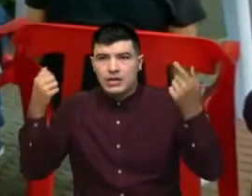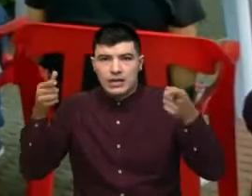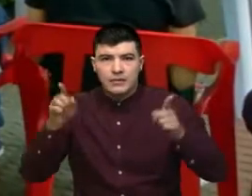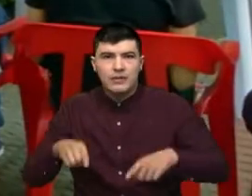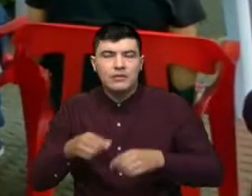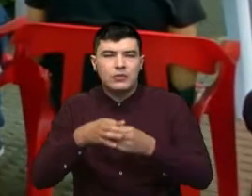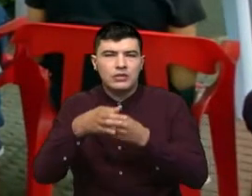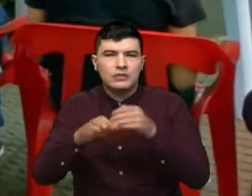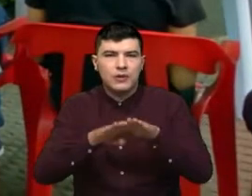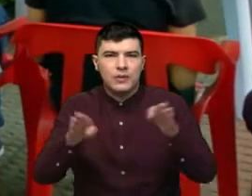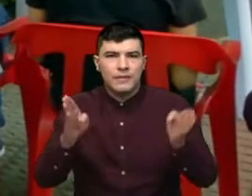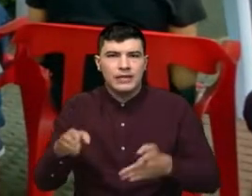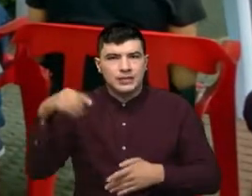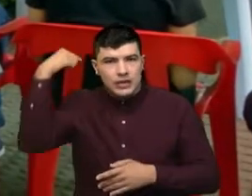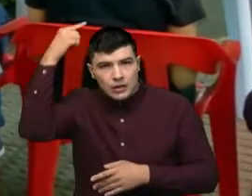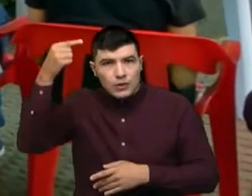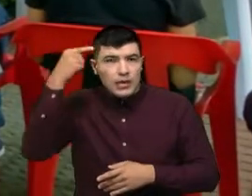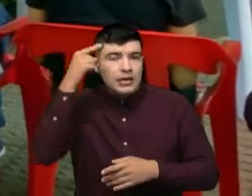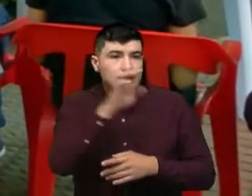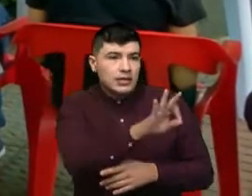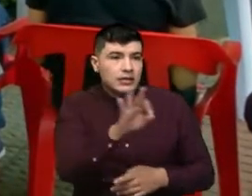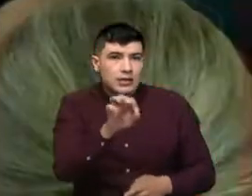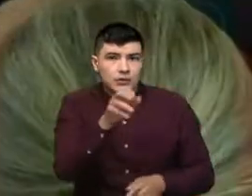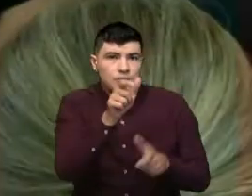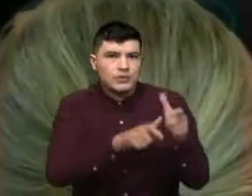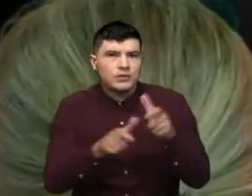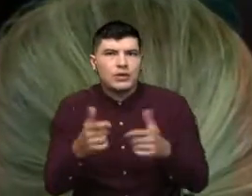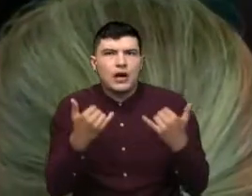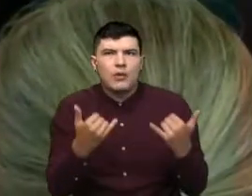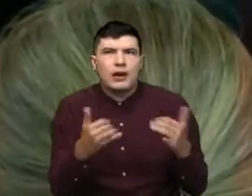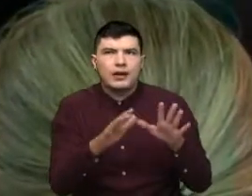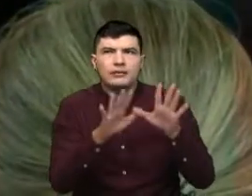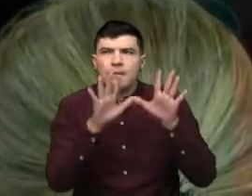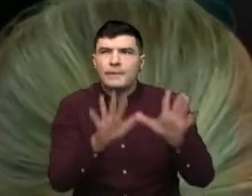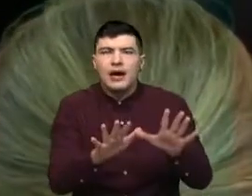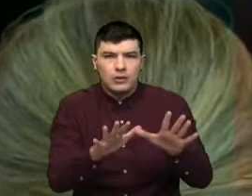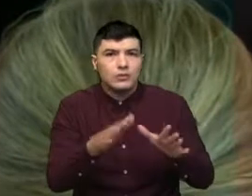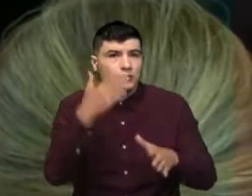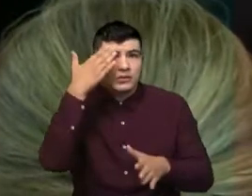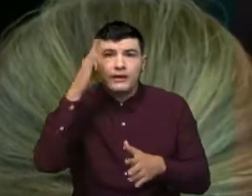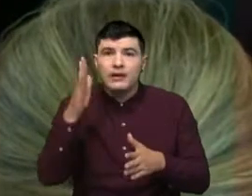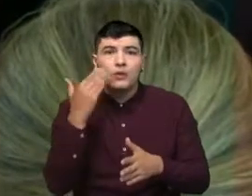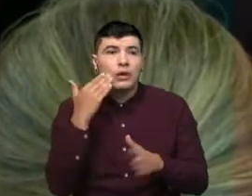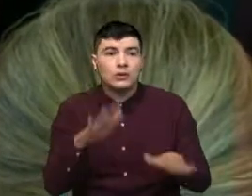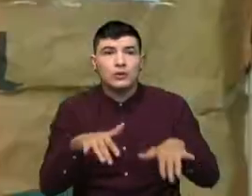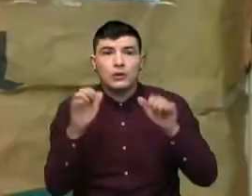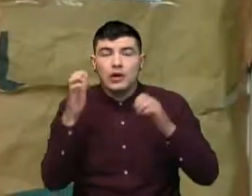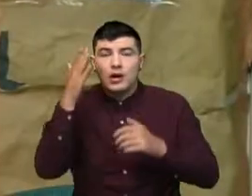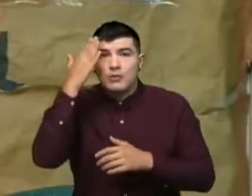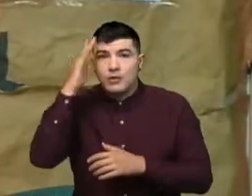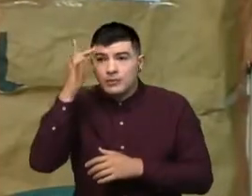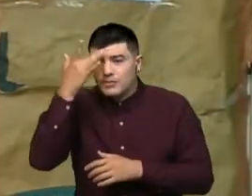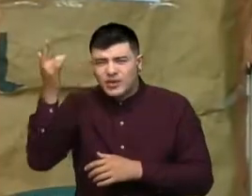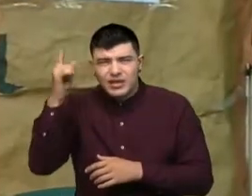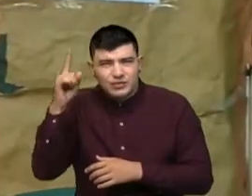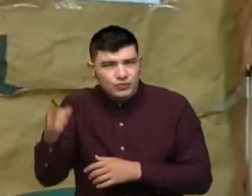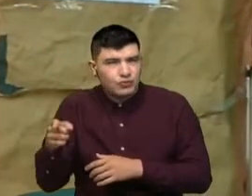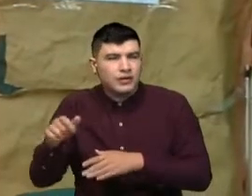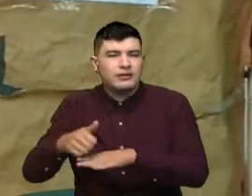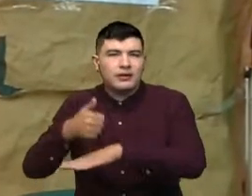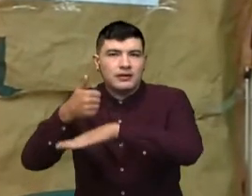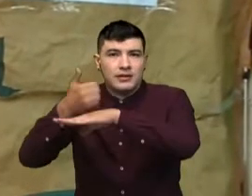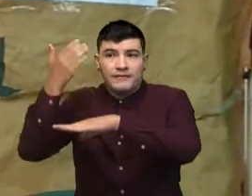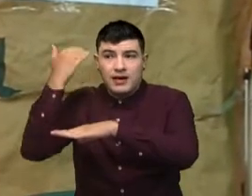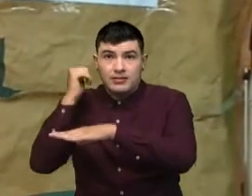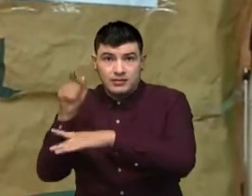de los santos también 38 funcionarios se declararon en paro indefinido pues directivas no cumplieron con varios compromisos pactados